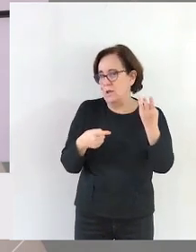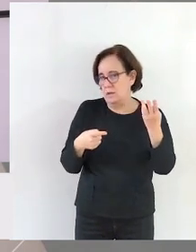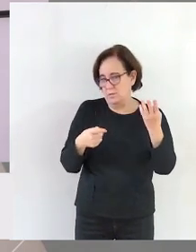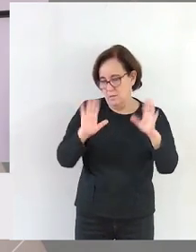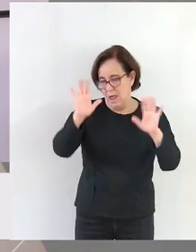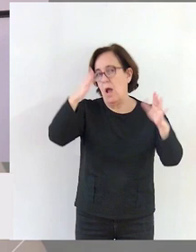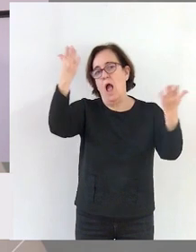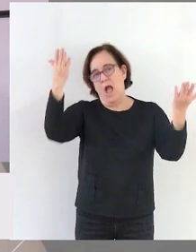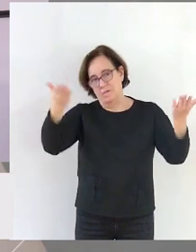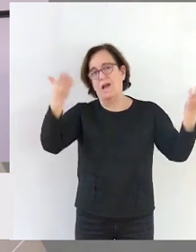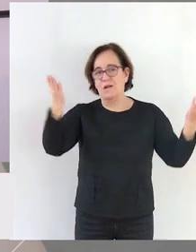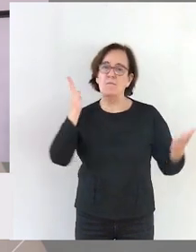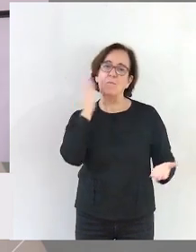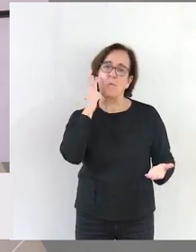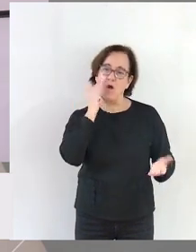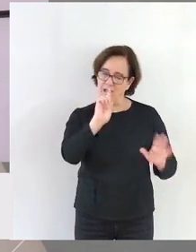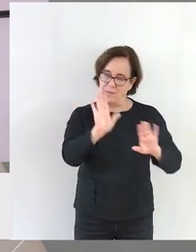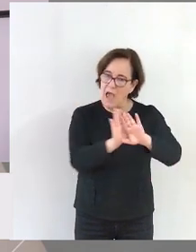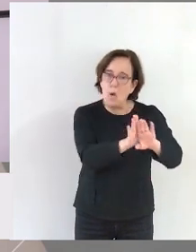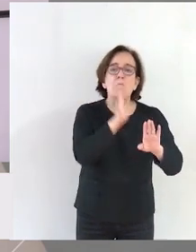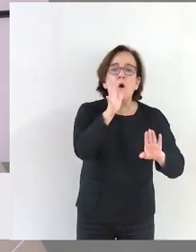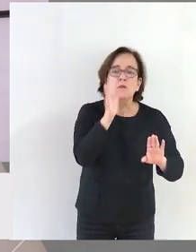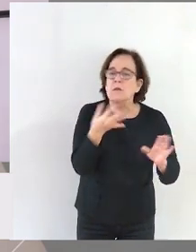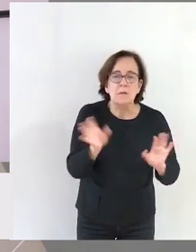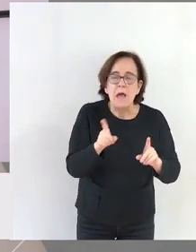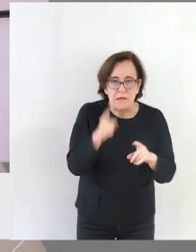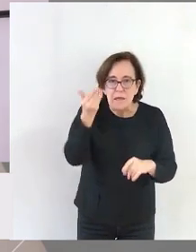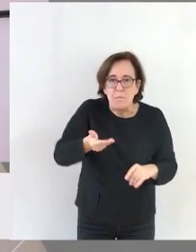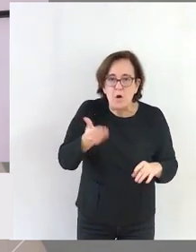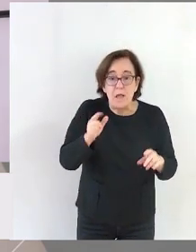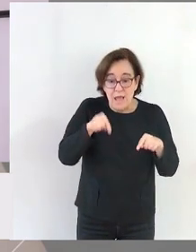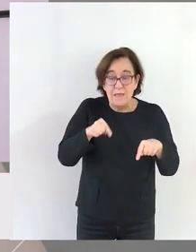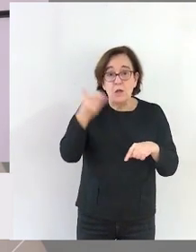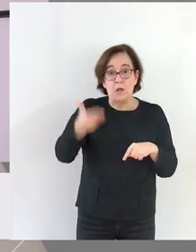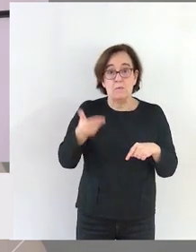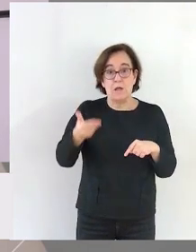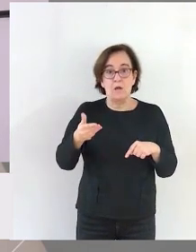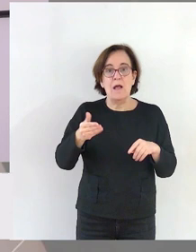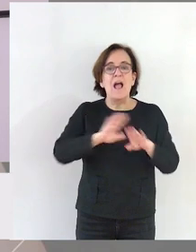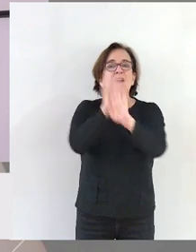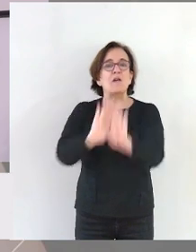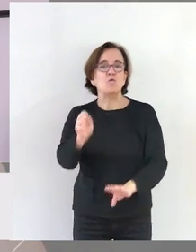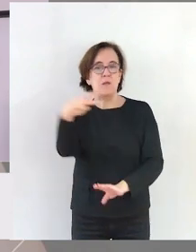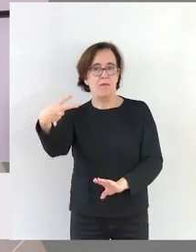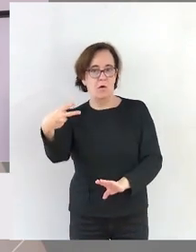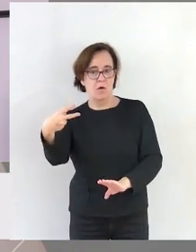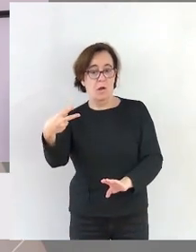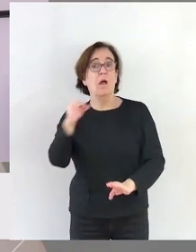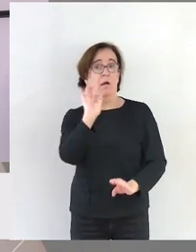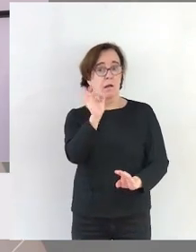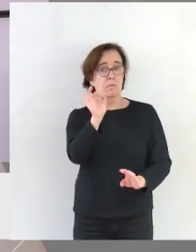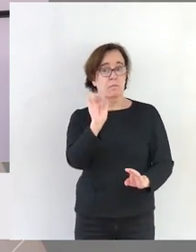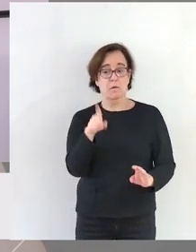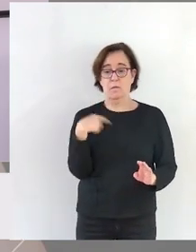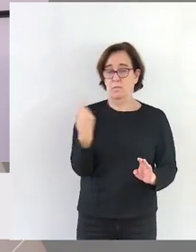dirías hombre Pero qué morro has tenido da igual las razones no me importan aquí lo que importa es el resultado y el resultado es que es verdad que